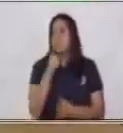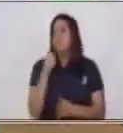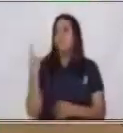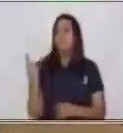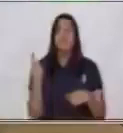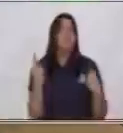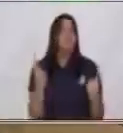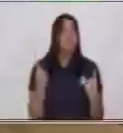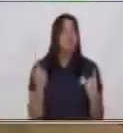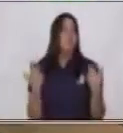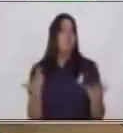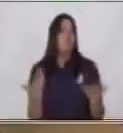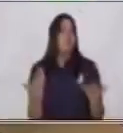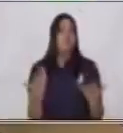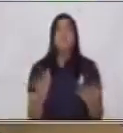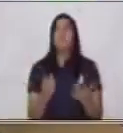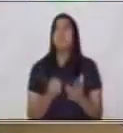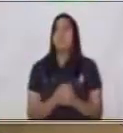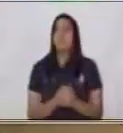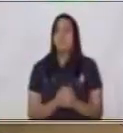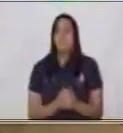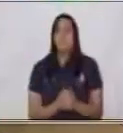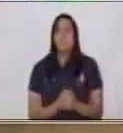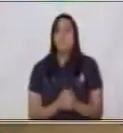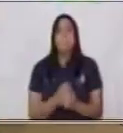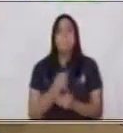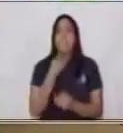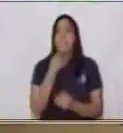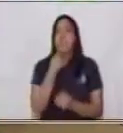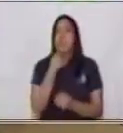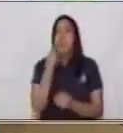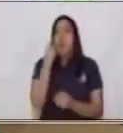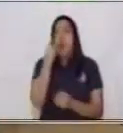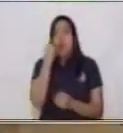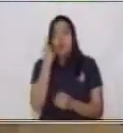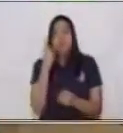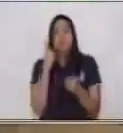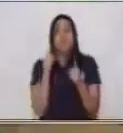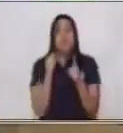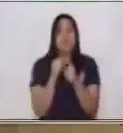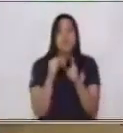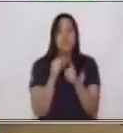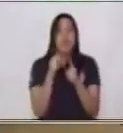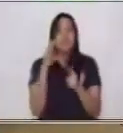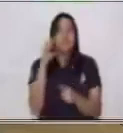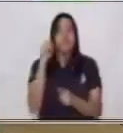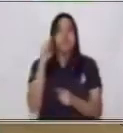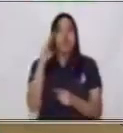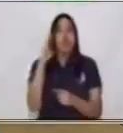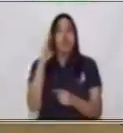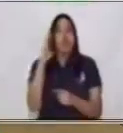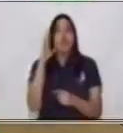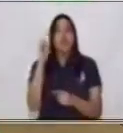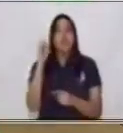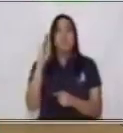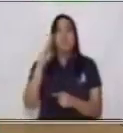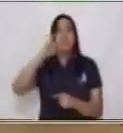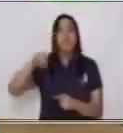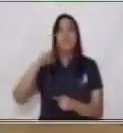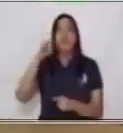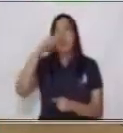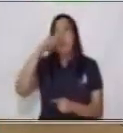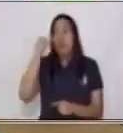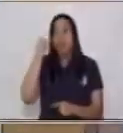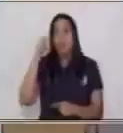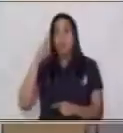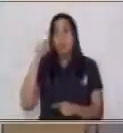Muy bien, entonces será el punto de vista objetivo. Es decir, primero lo vamos a hacer a partir